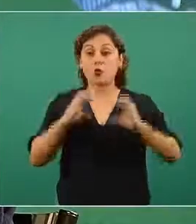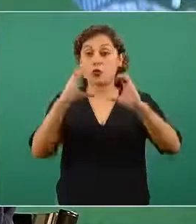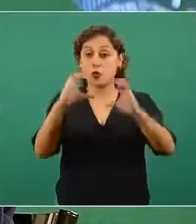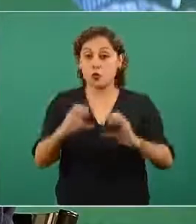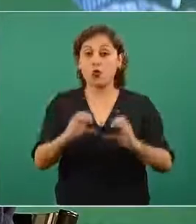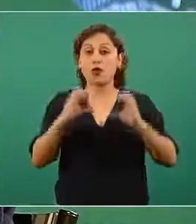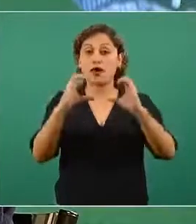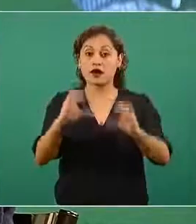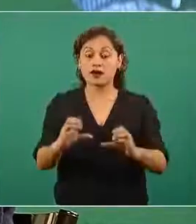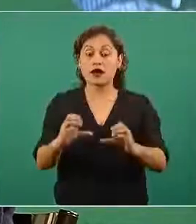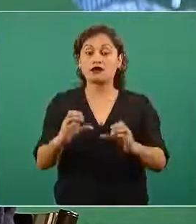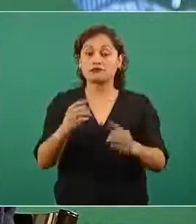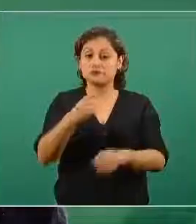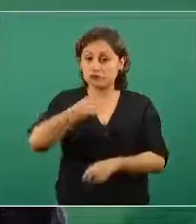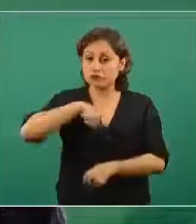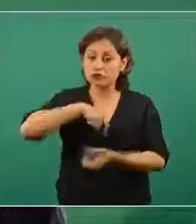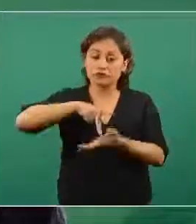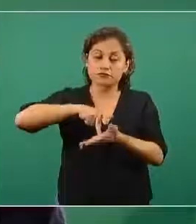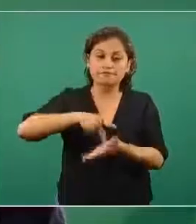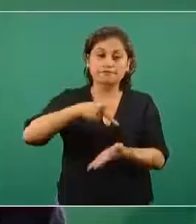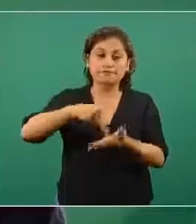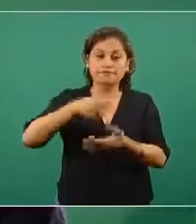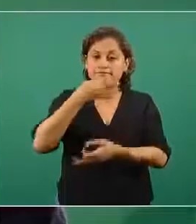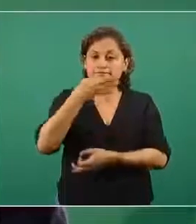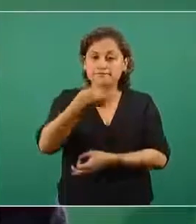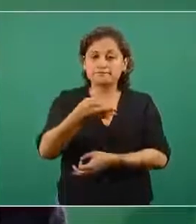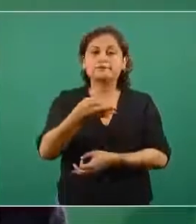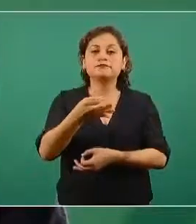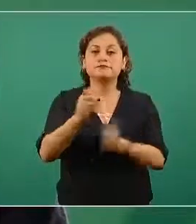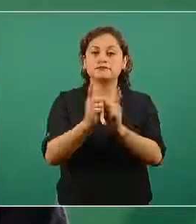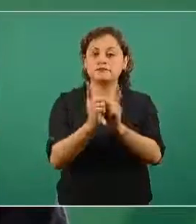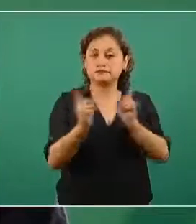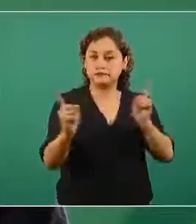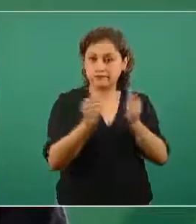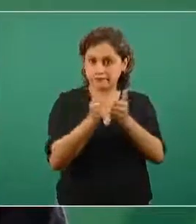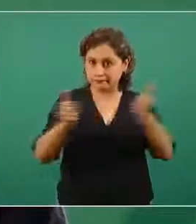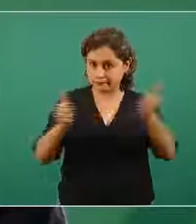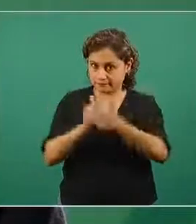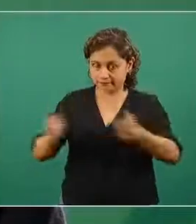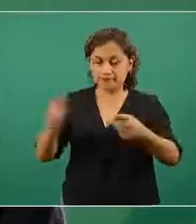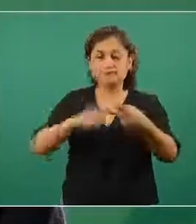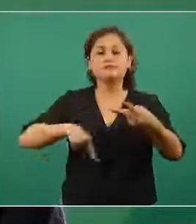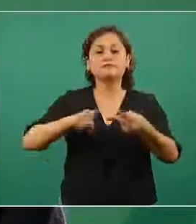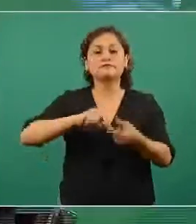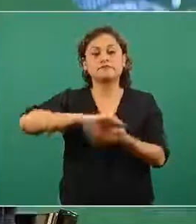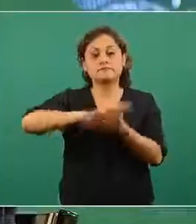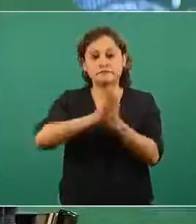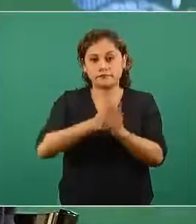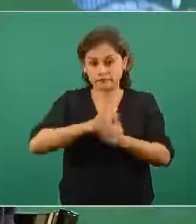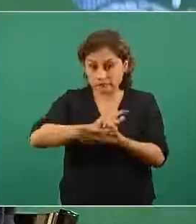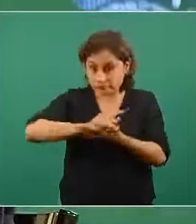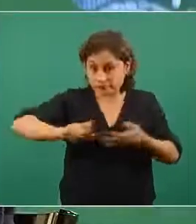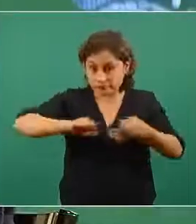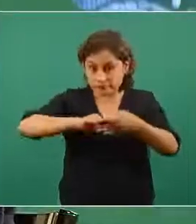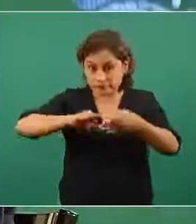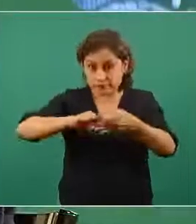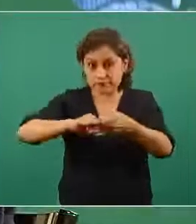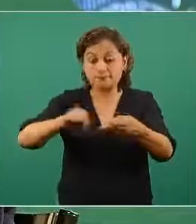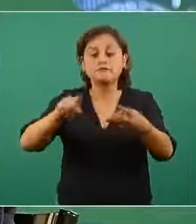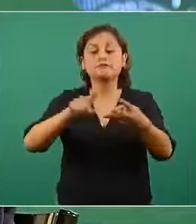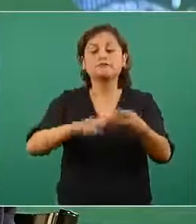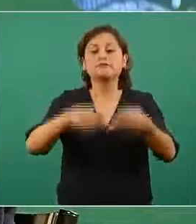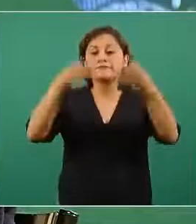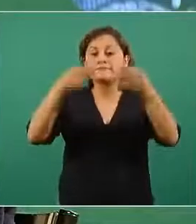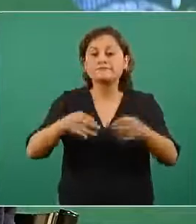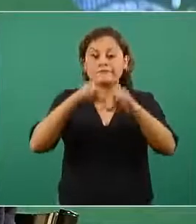Nunca vamos a cansarnos de repetirlas: sana distancia, lavado de manos permanente continuo y el uso